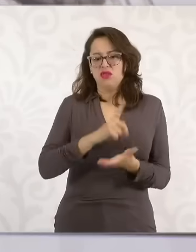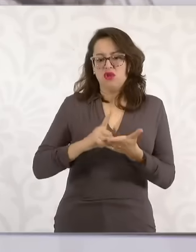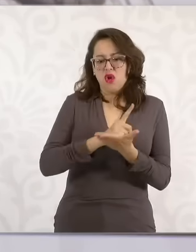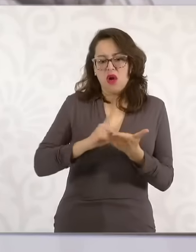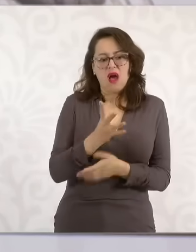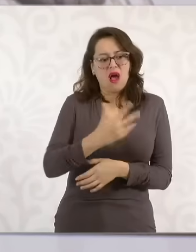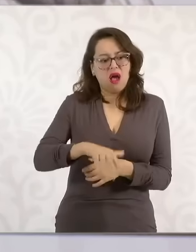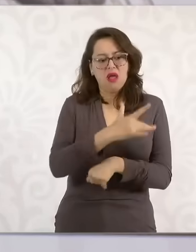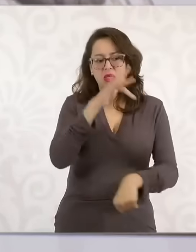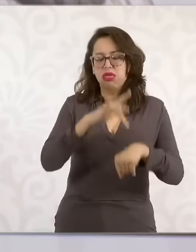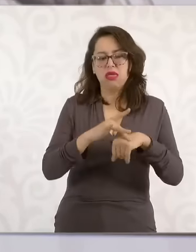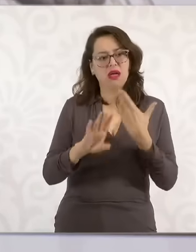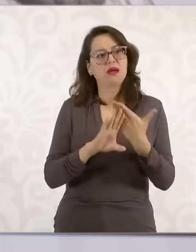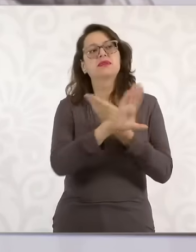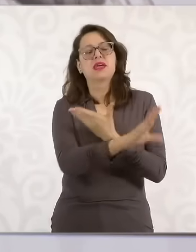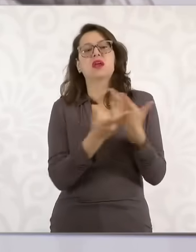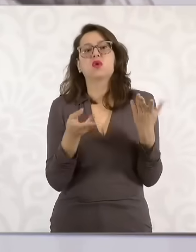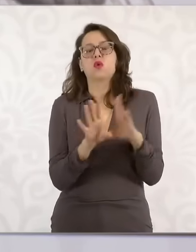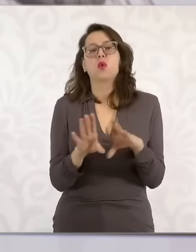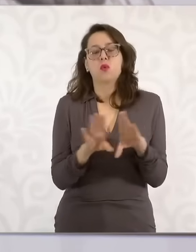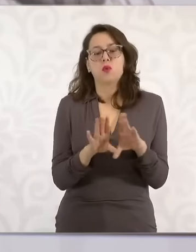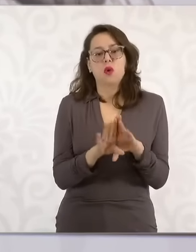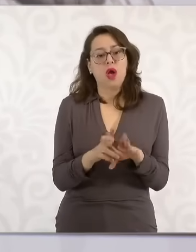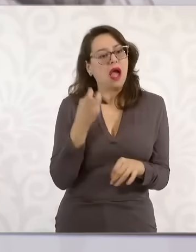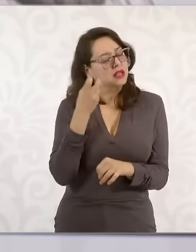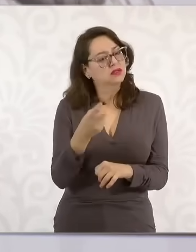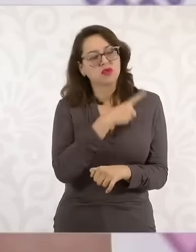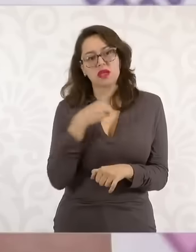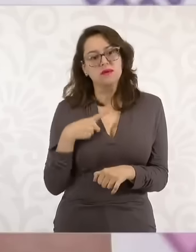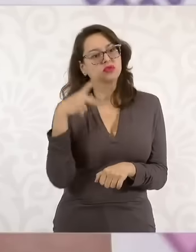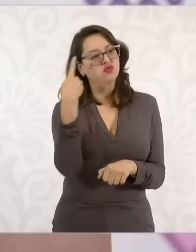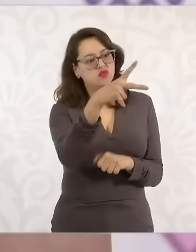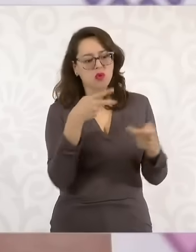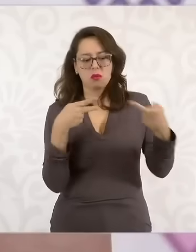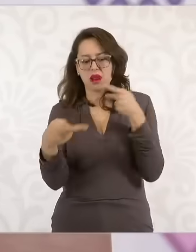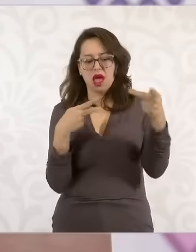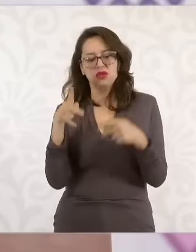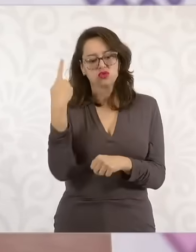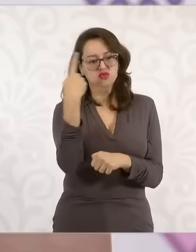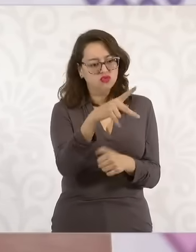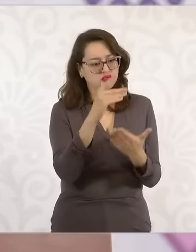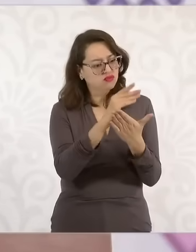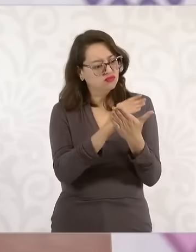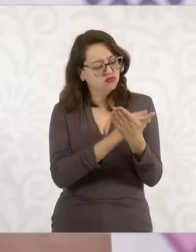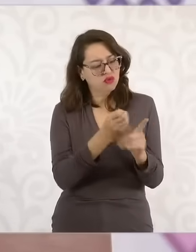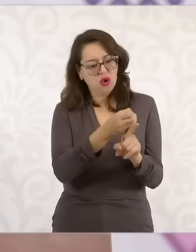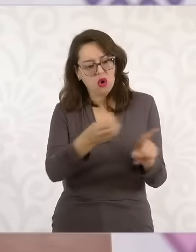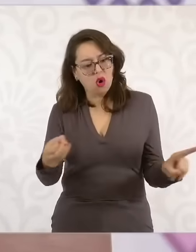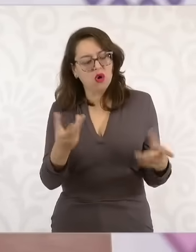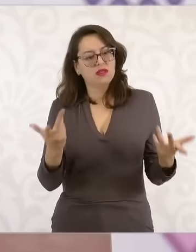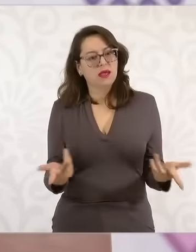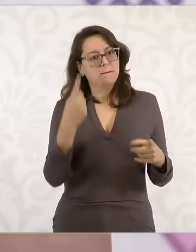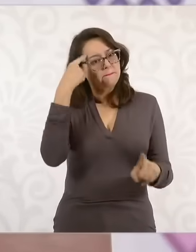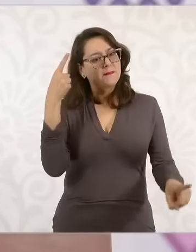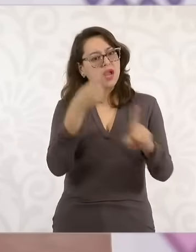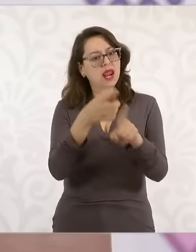Esa es parte sustantiva en la construcción de una política de construcción de la paz en el más amplio